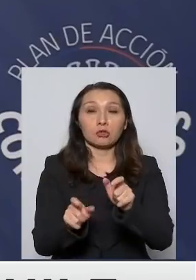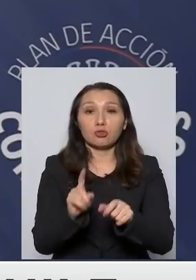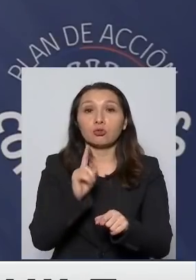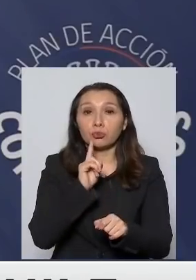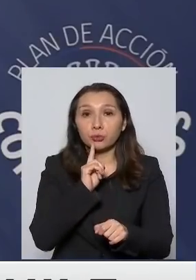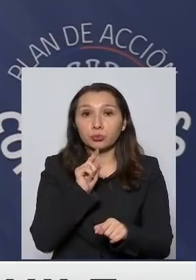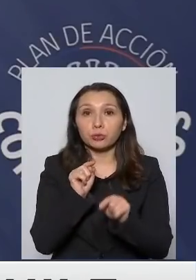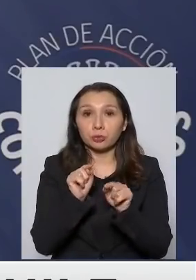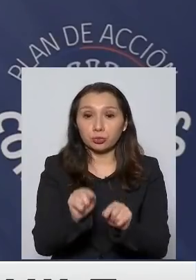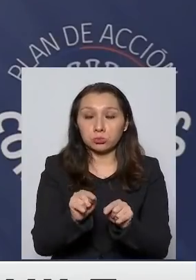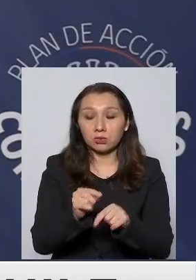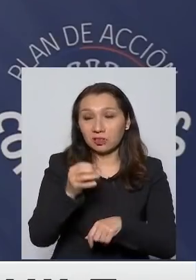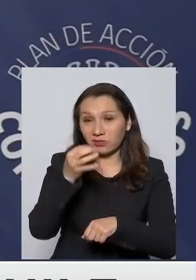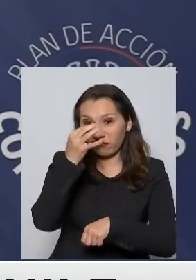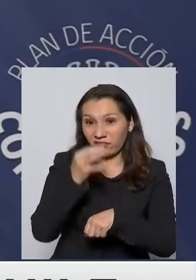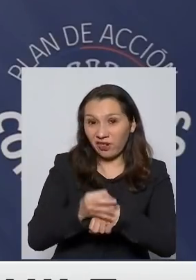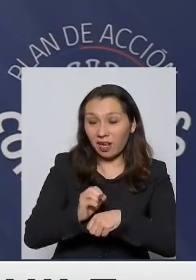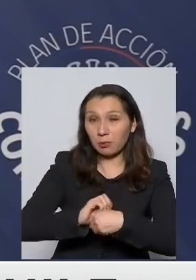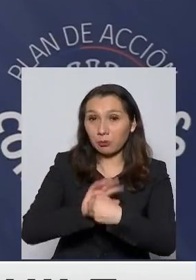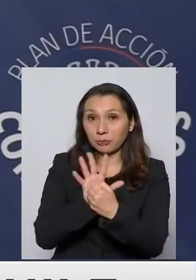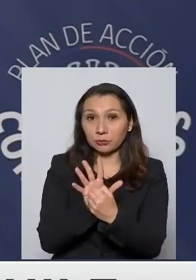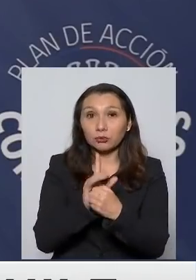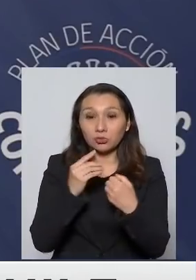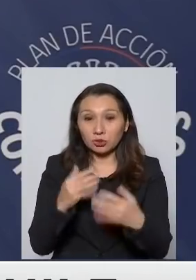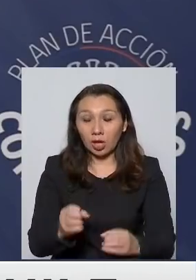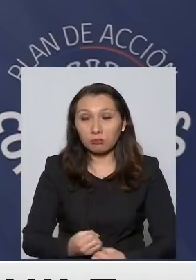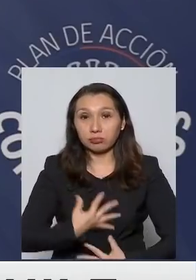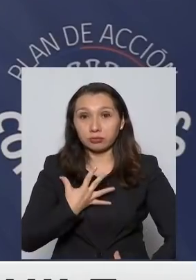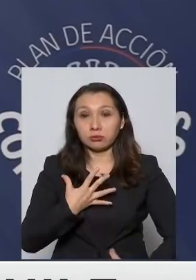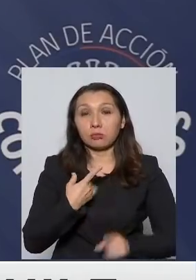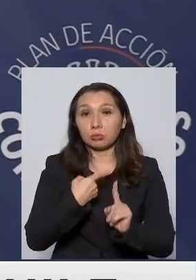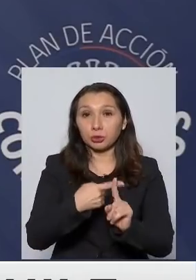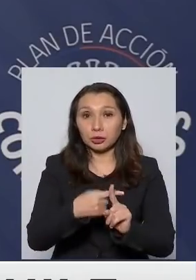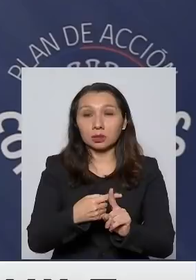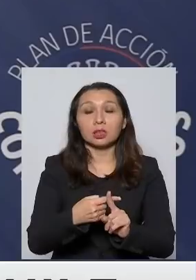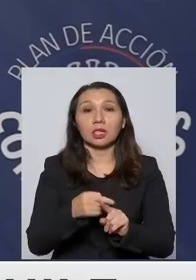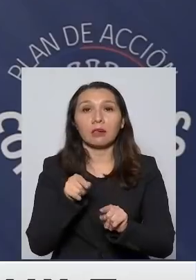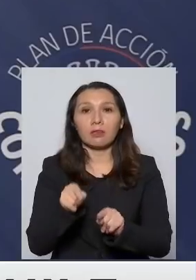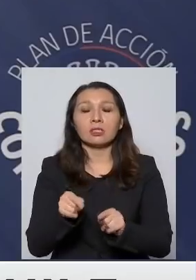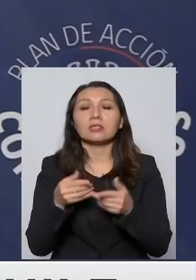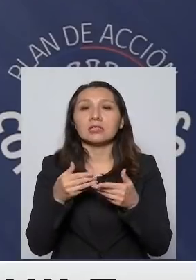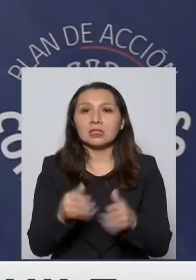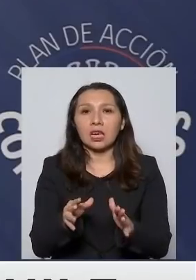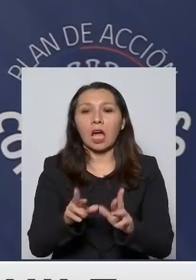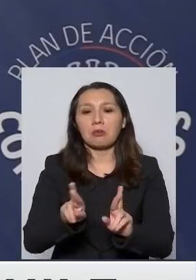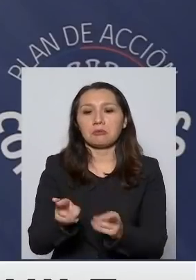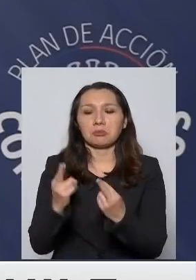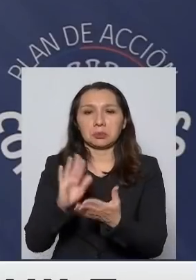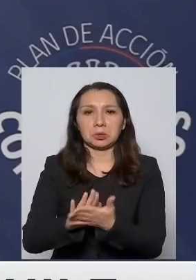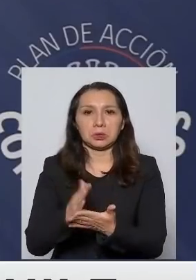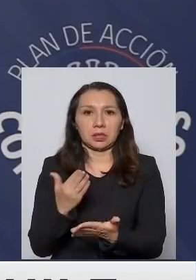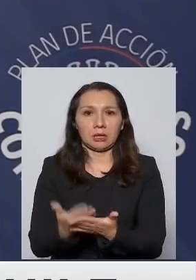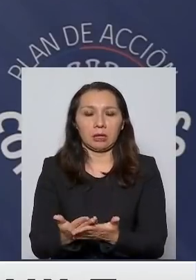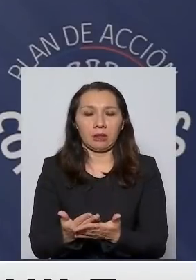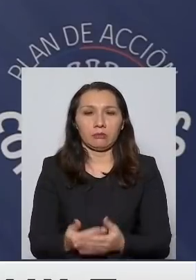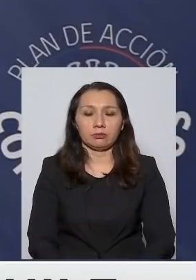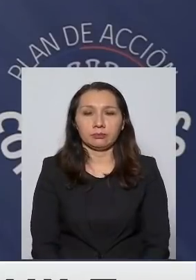que hemos tenido contagiadas con coronavirus con examen positivos ya se han recuperado.